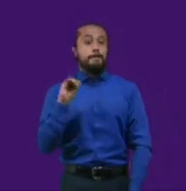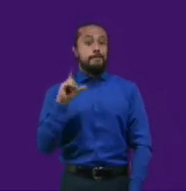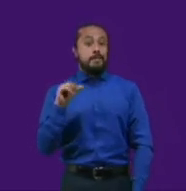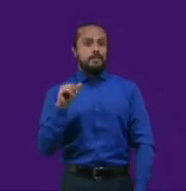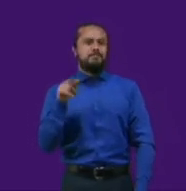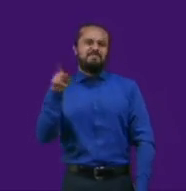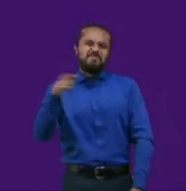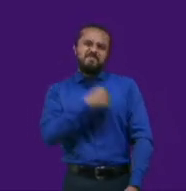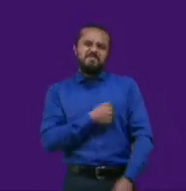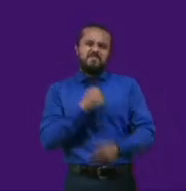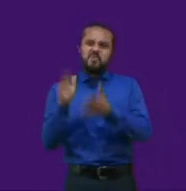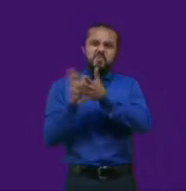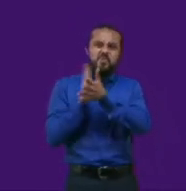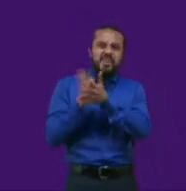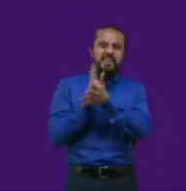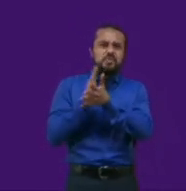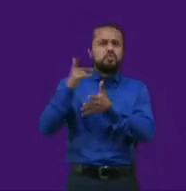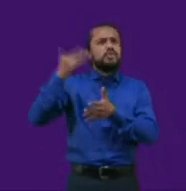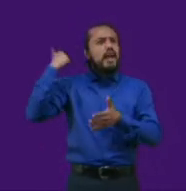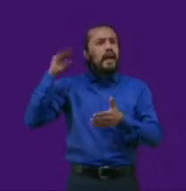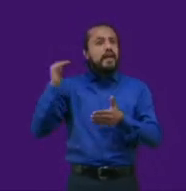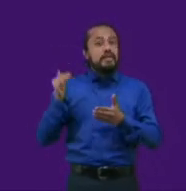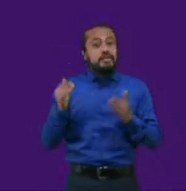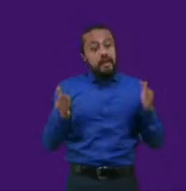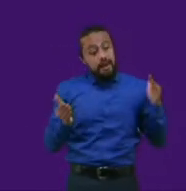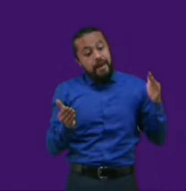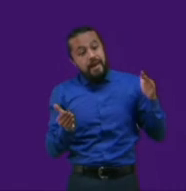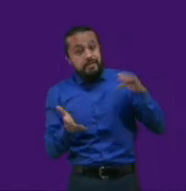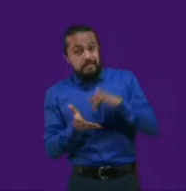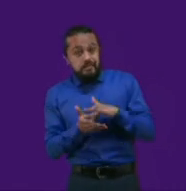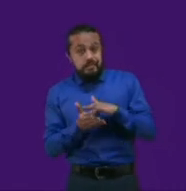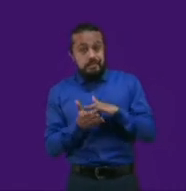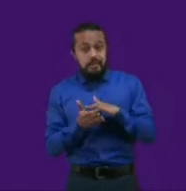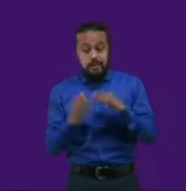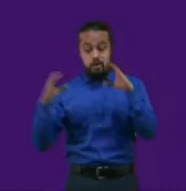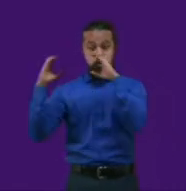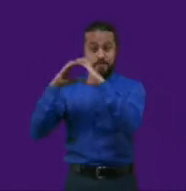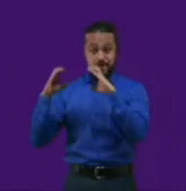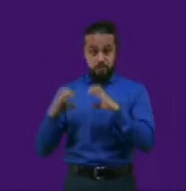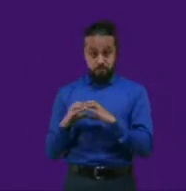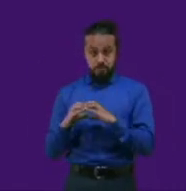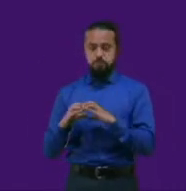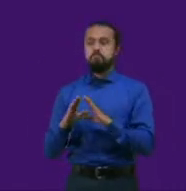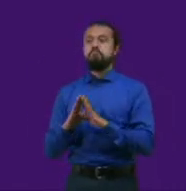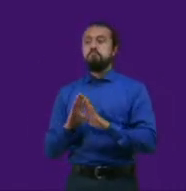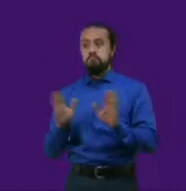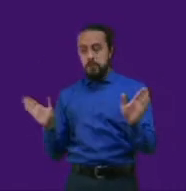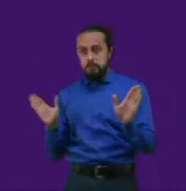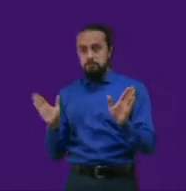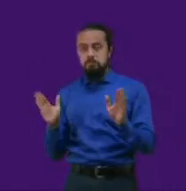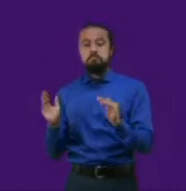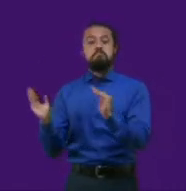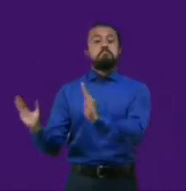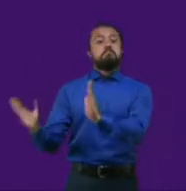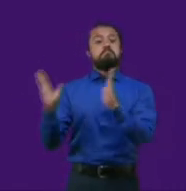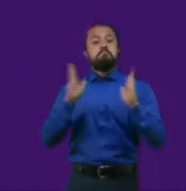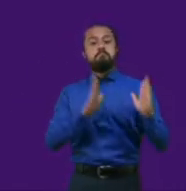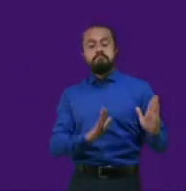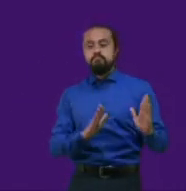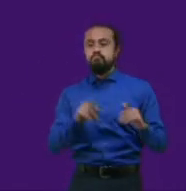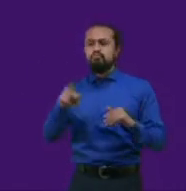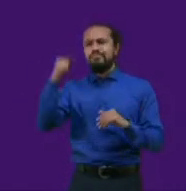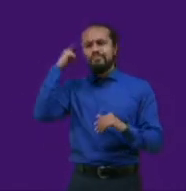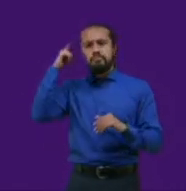de la Cámara de Comercio hasta cuando ya la idea se consolida, ya como que empezaste a cerrar tus